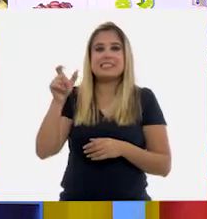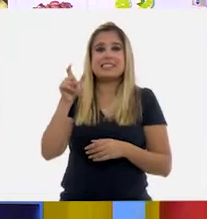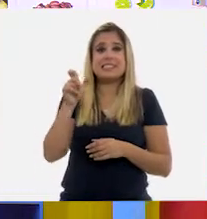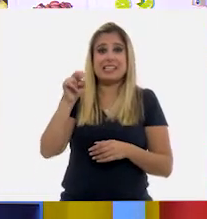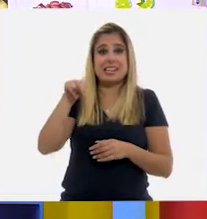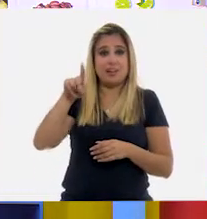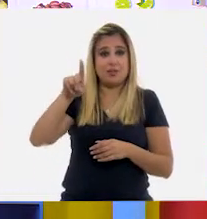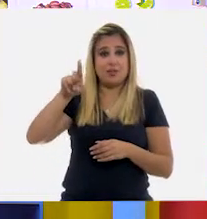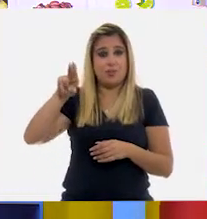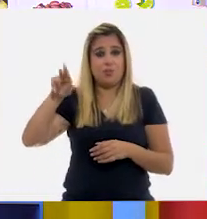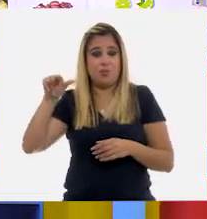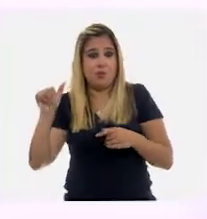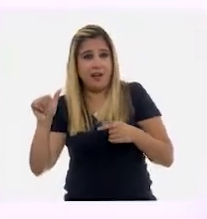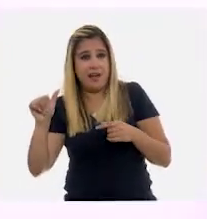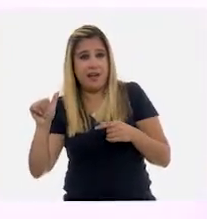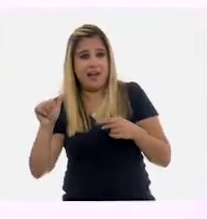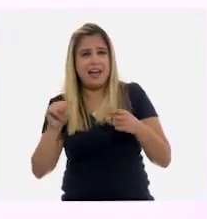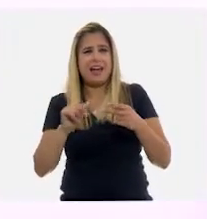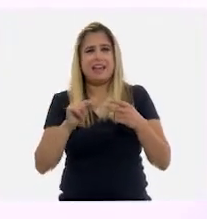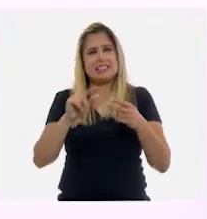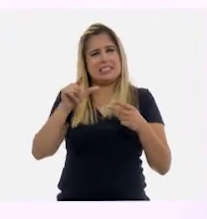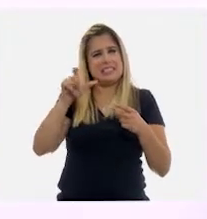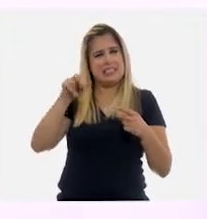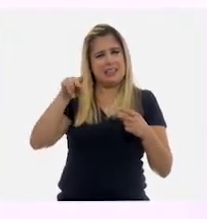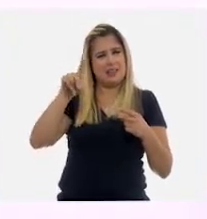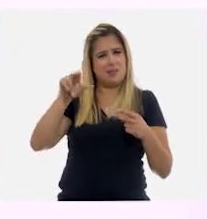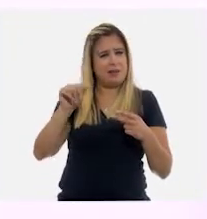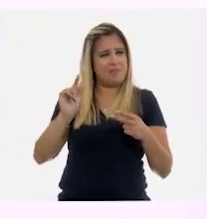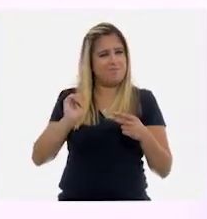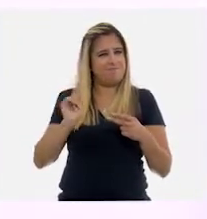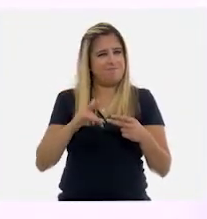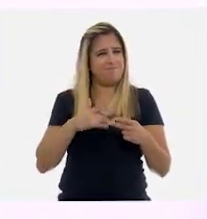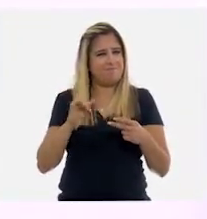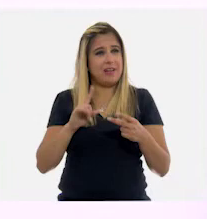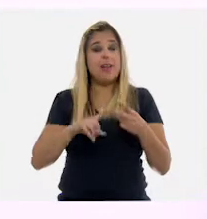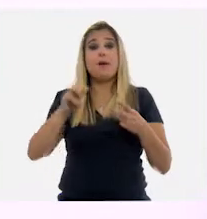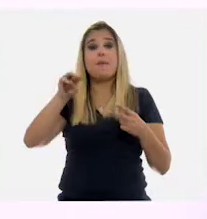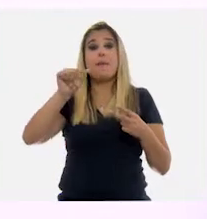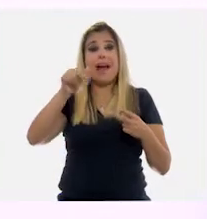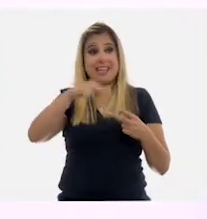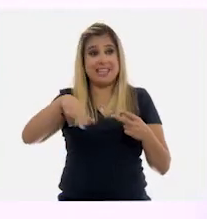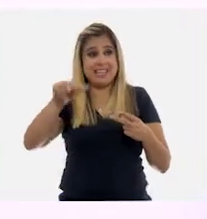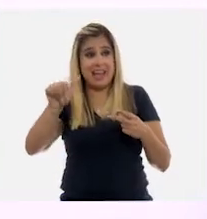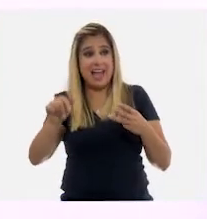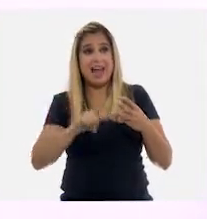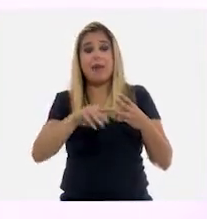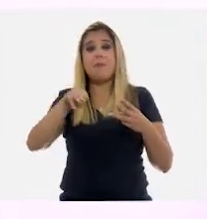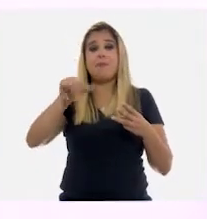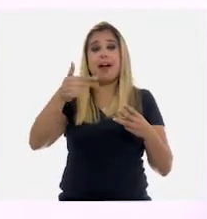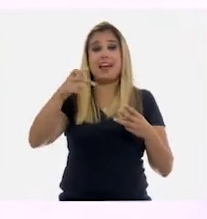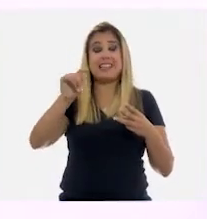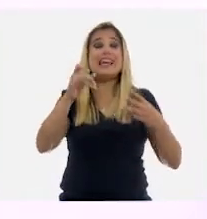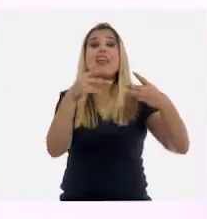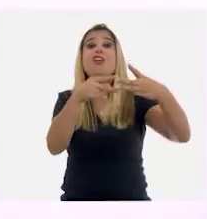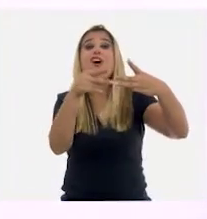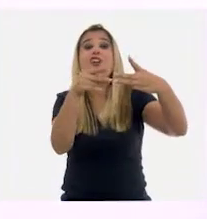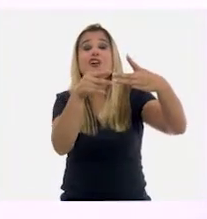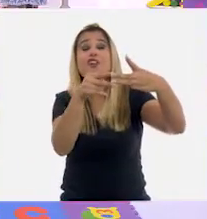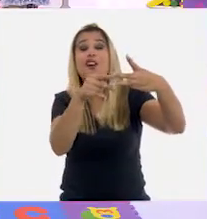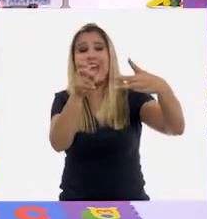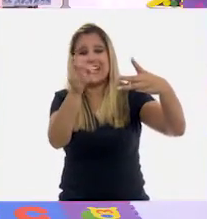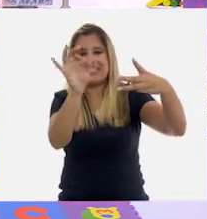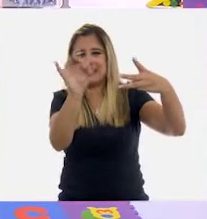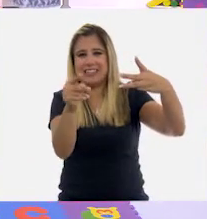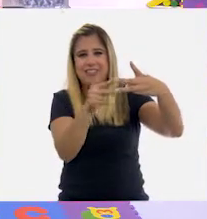Shendua. No me parecía. Maña. Exacto, maña y. Majete. Esas dos, maestra.